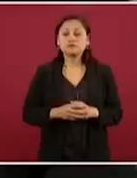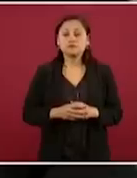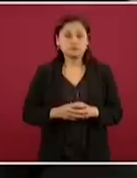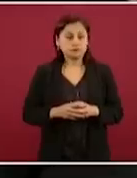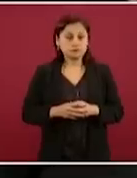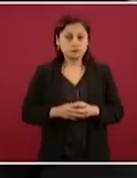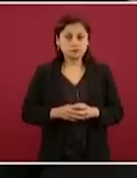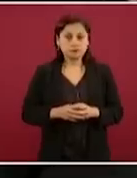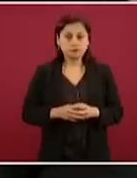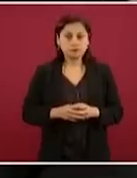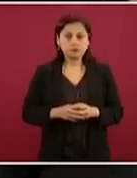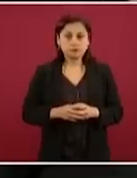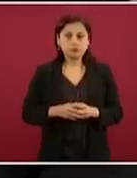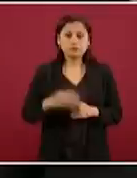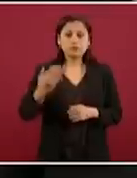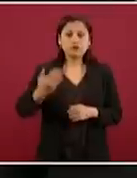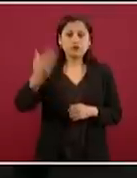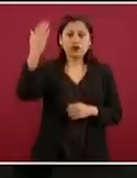los candidatos,